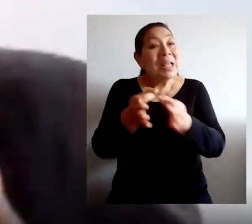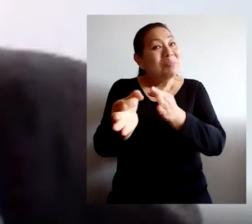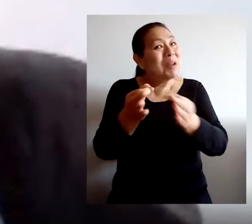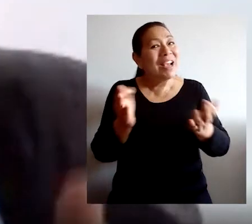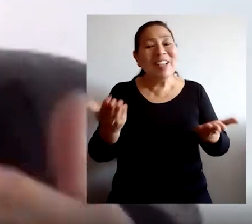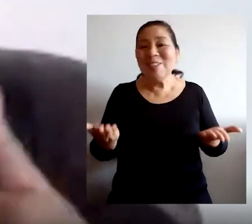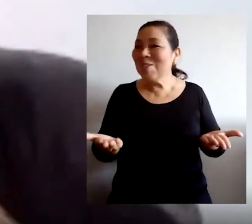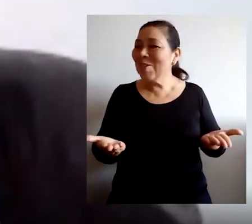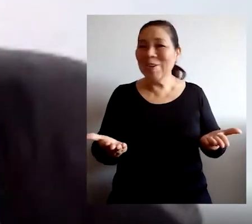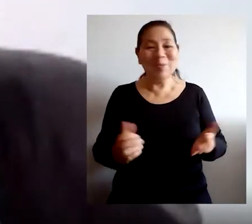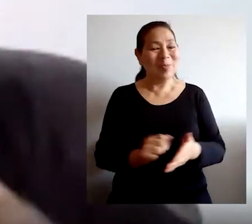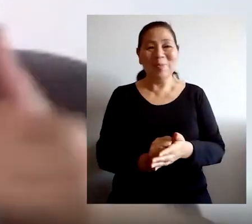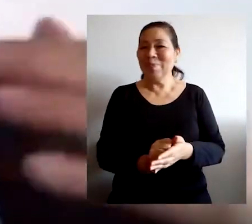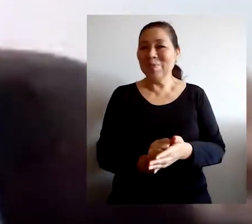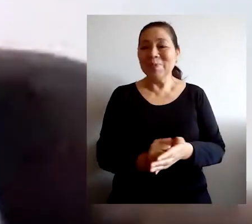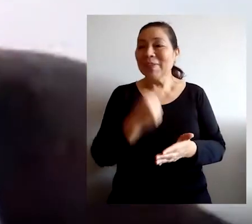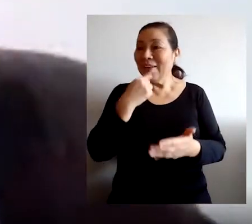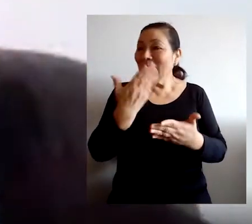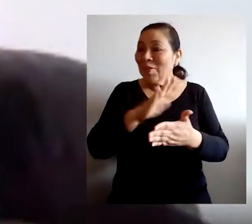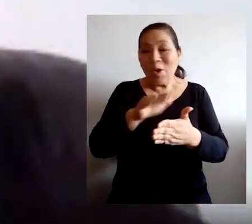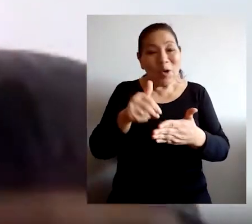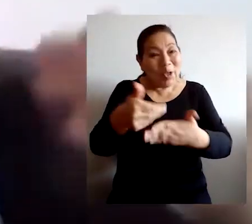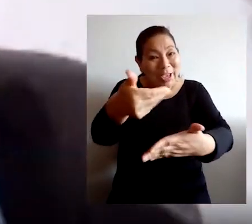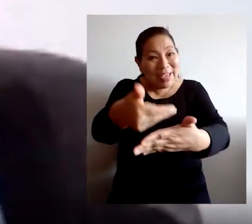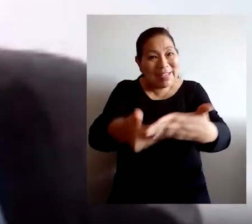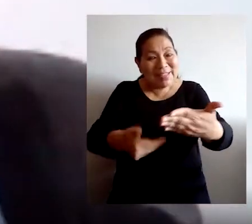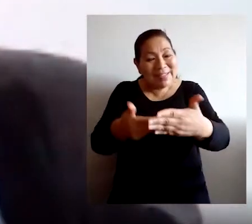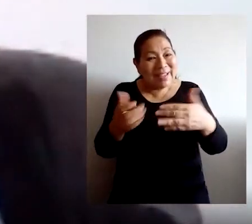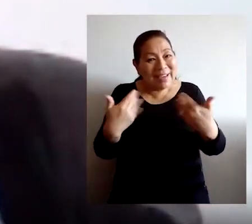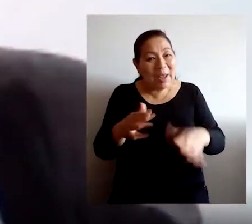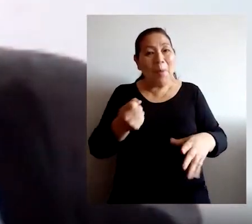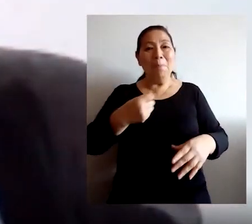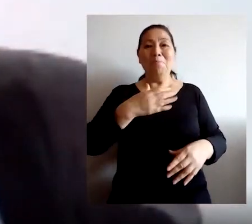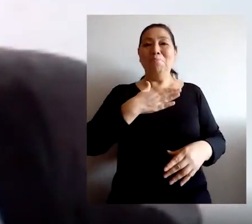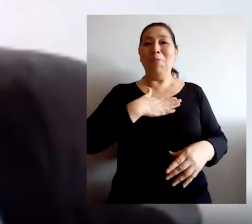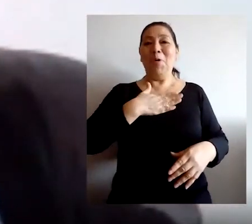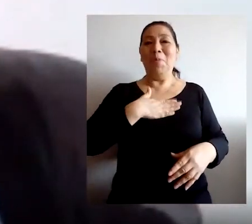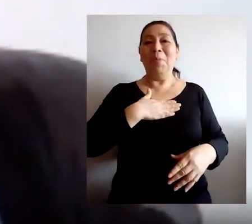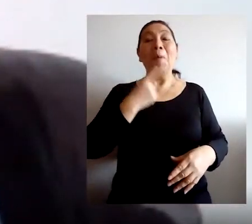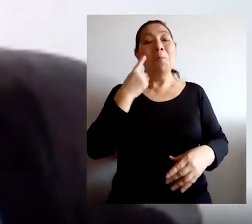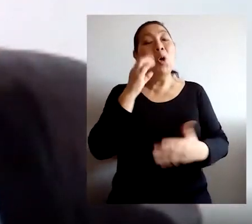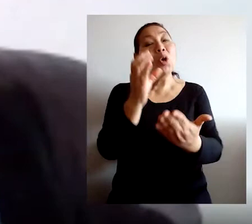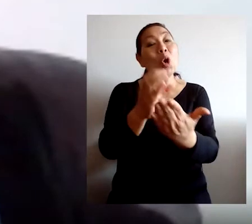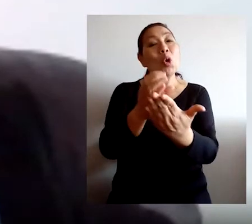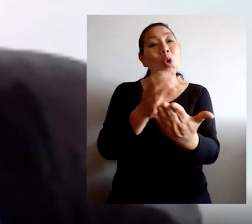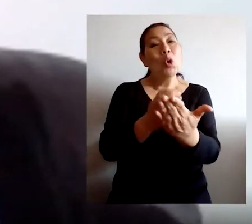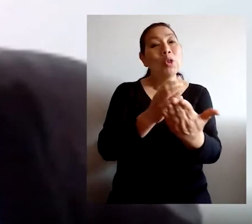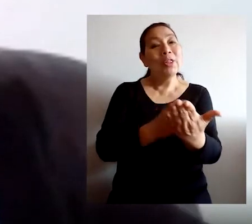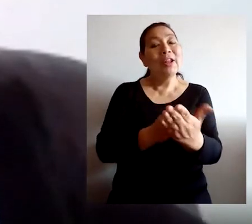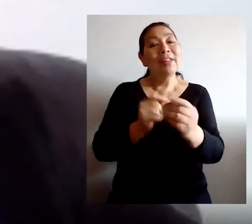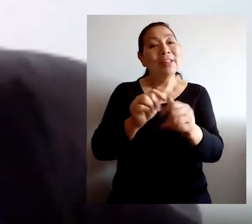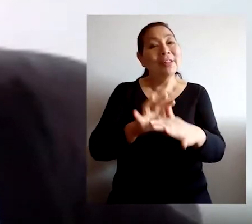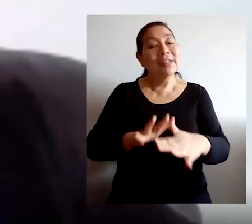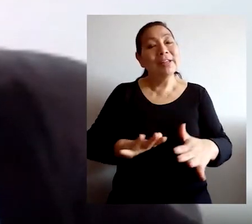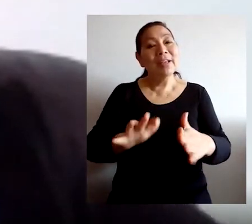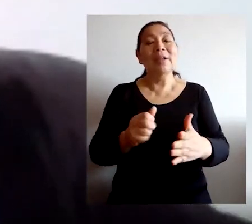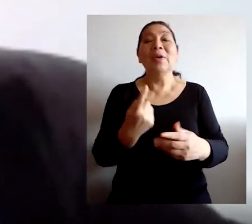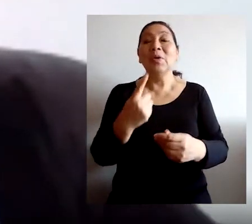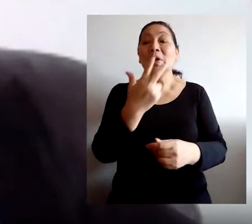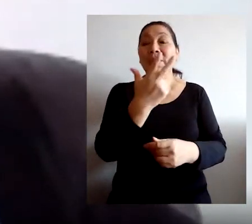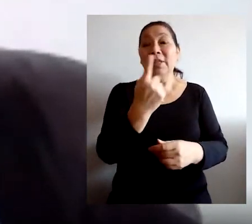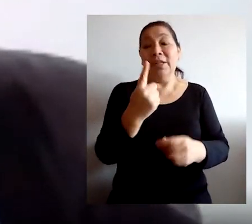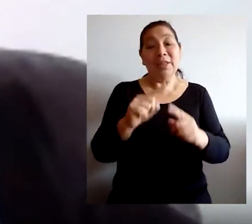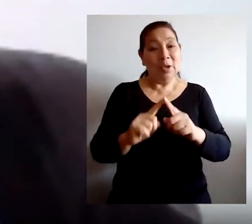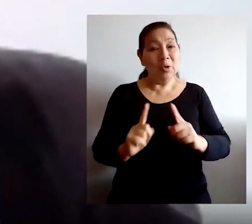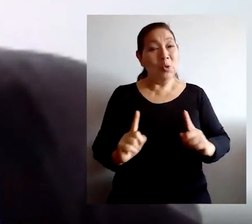argumentos señala que respecto a esa extensión ya es propietaria por contrato de adjudicación de terrenos eriazos de